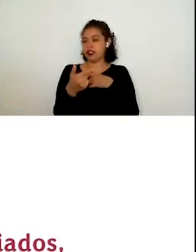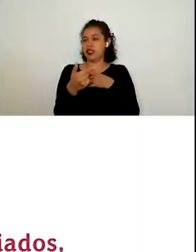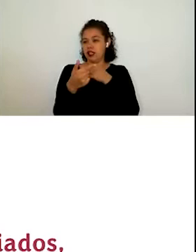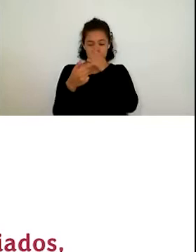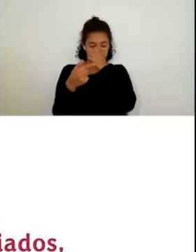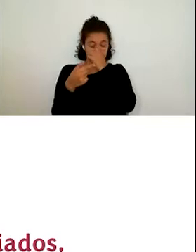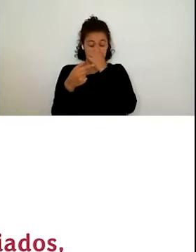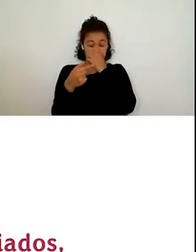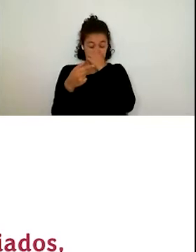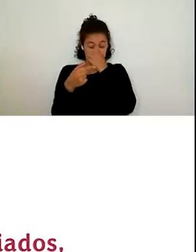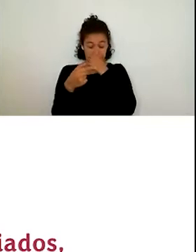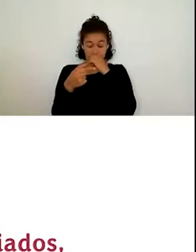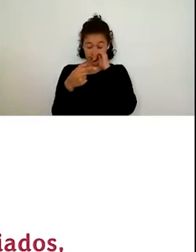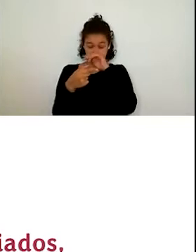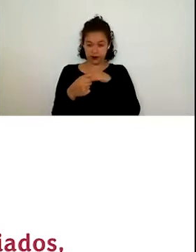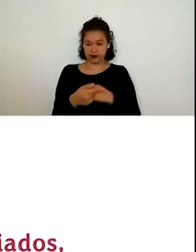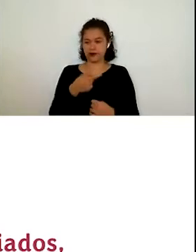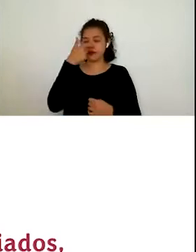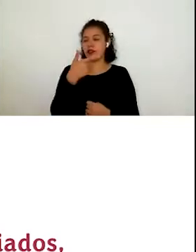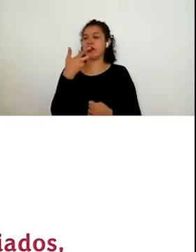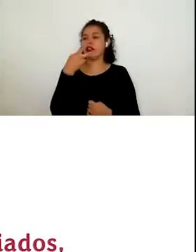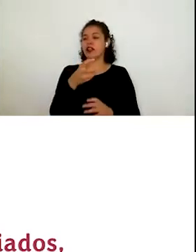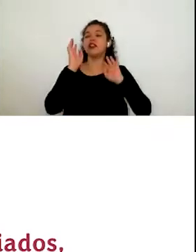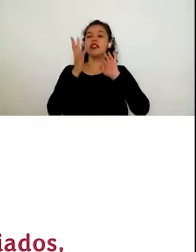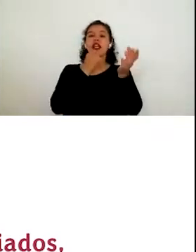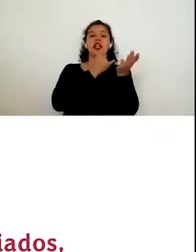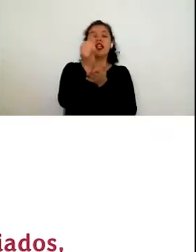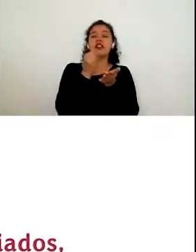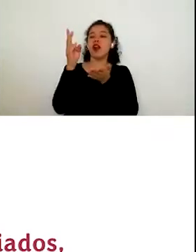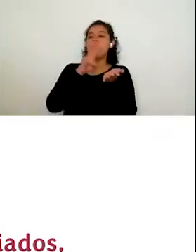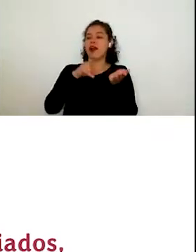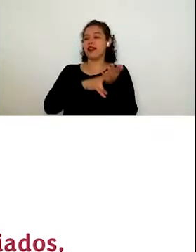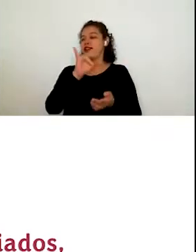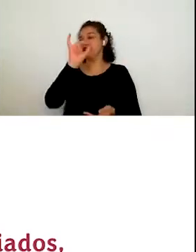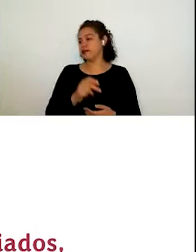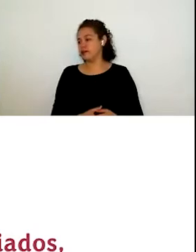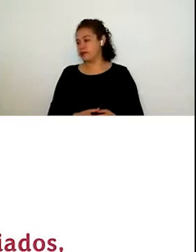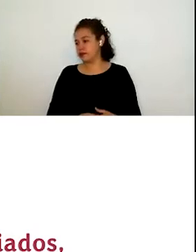válida la sesión, las decisiones que tomen.